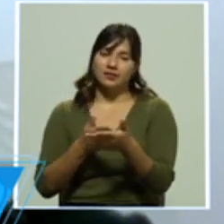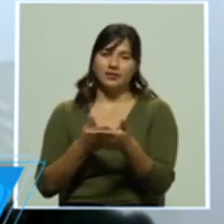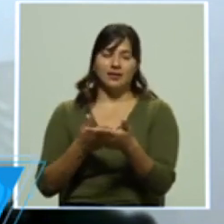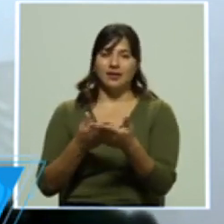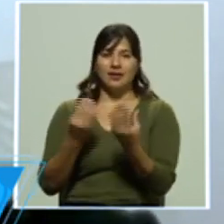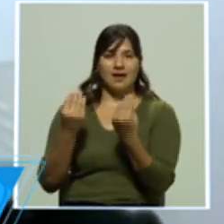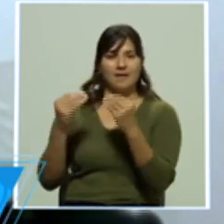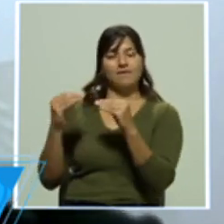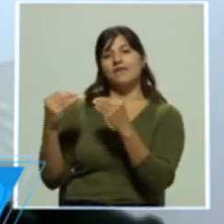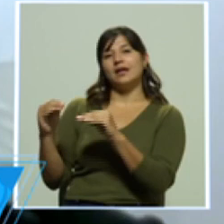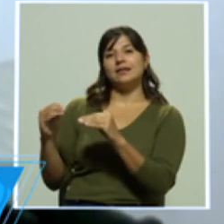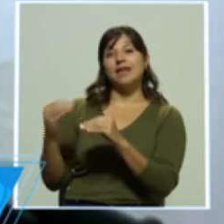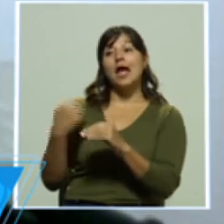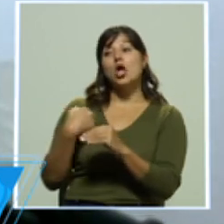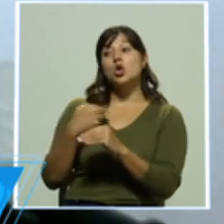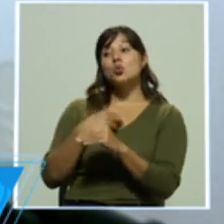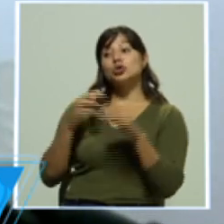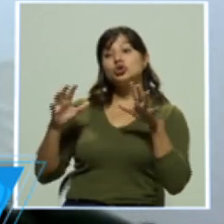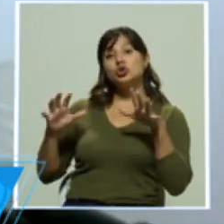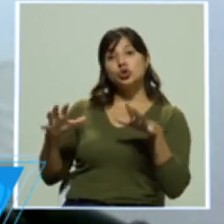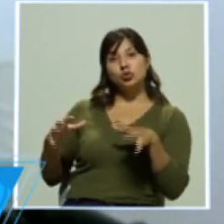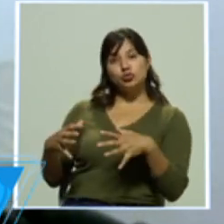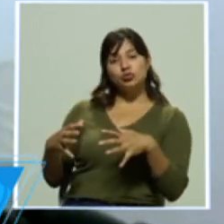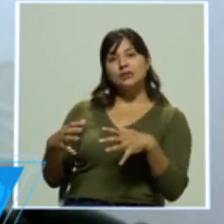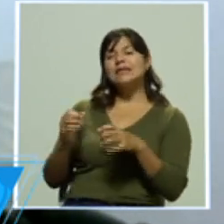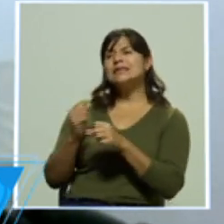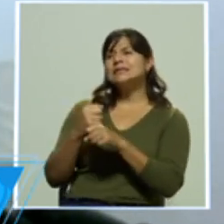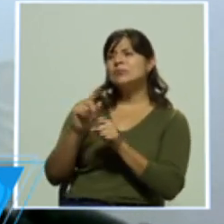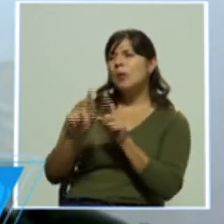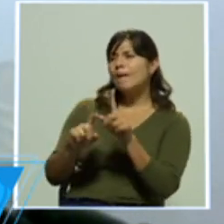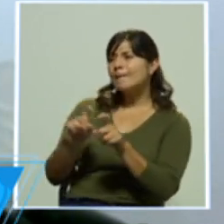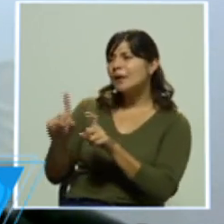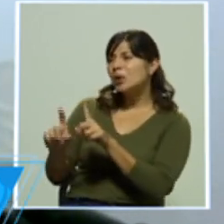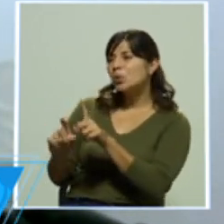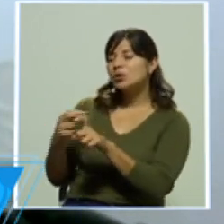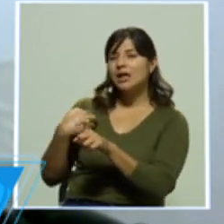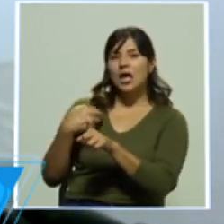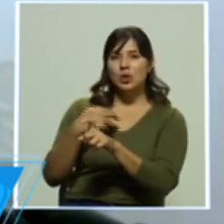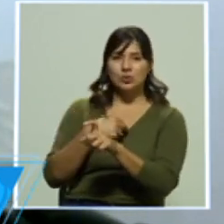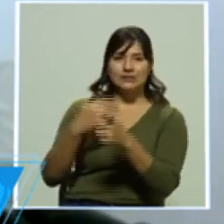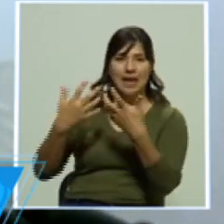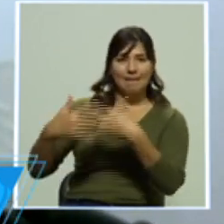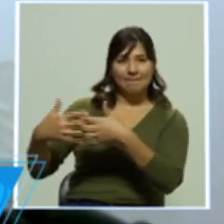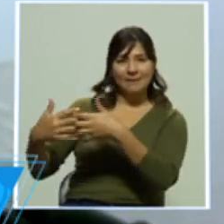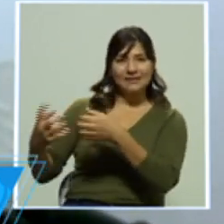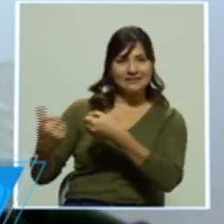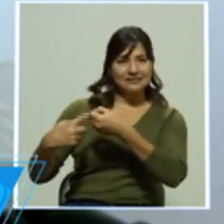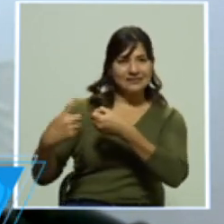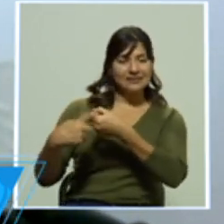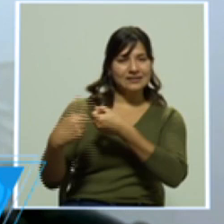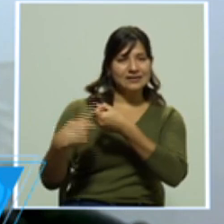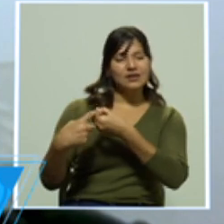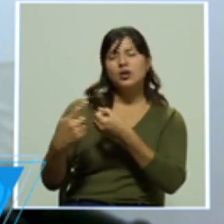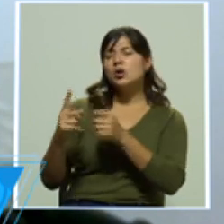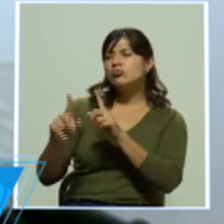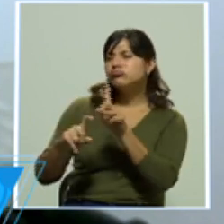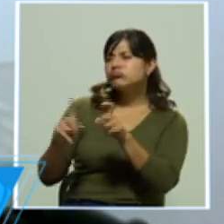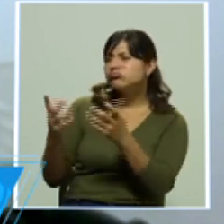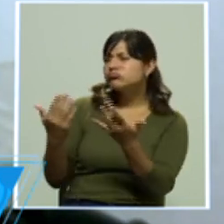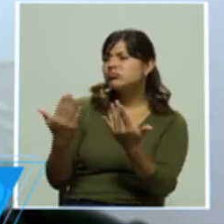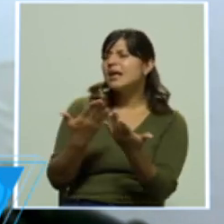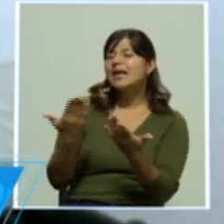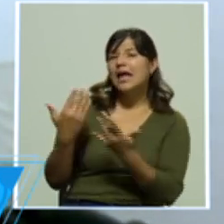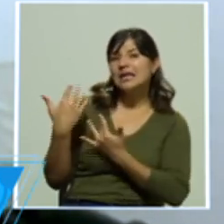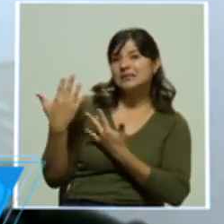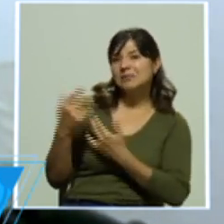nosotros a nivel de Cámara hicimos un sondeo con nuestros agremiados y las expectativas de nuestros asociados, como ya le